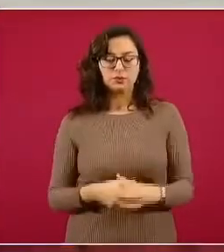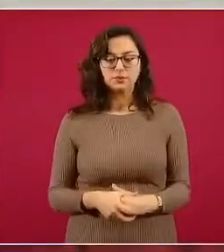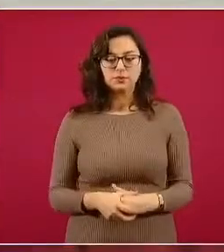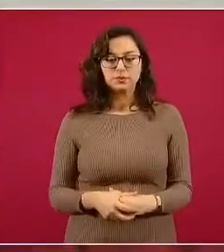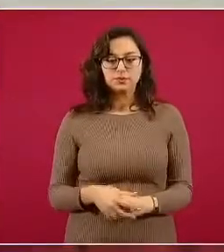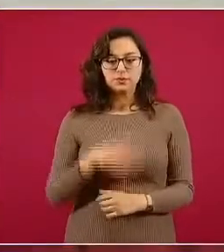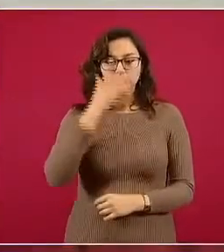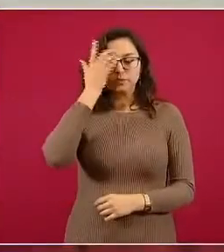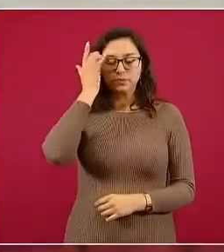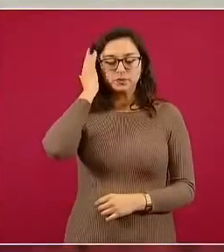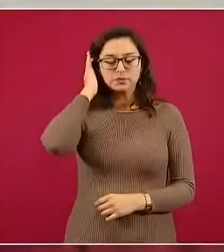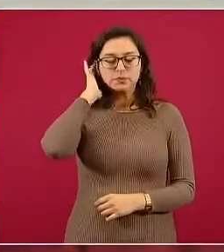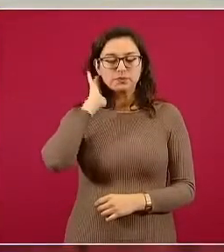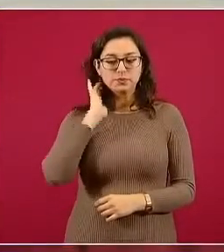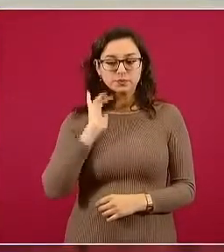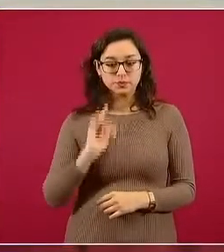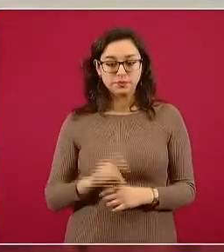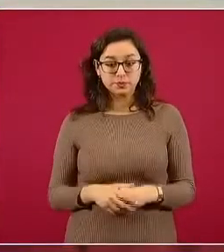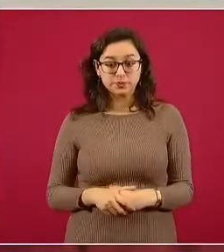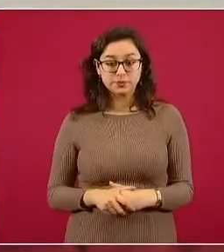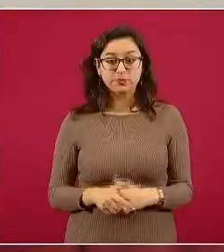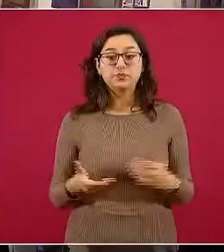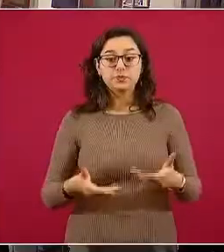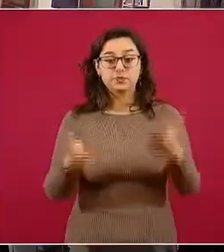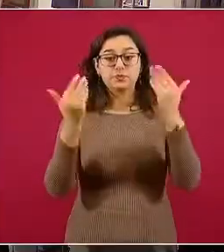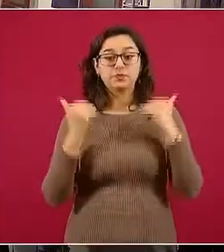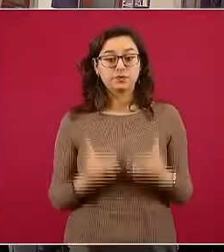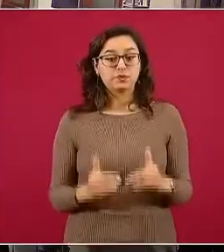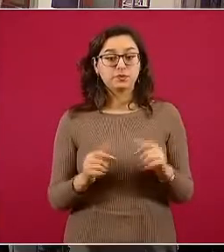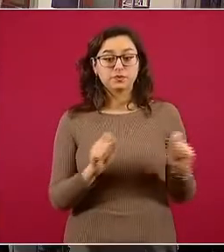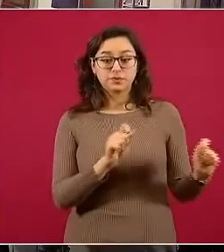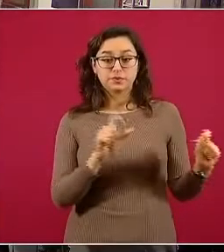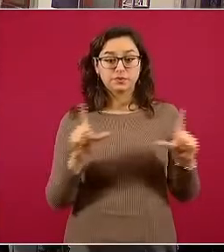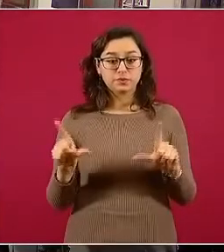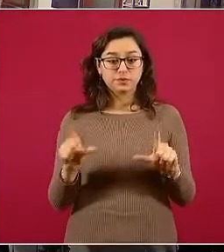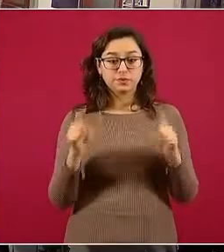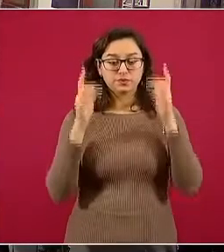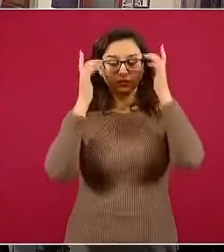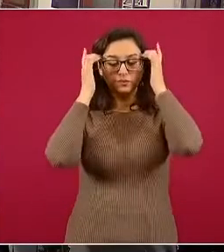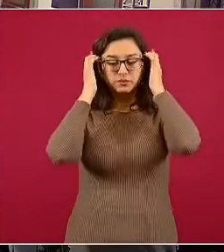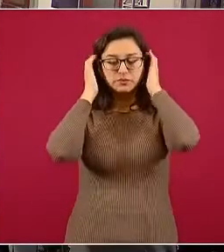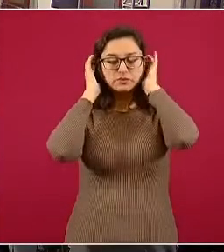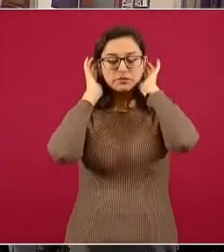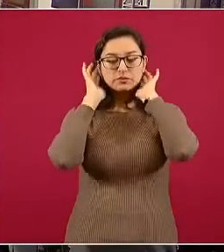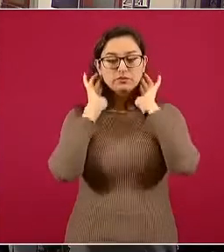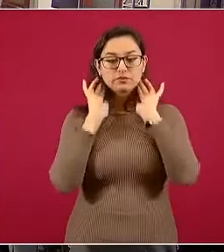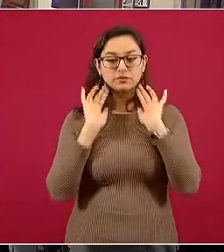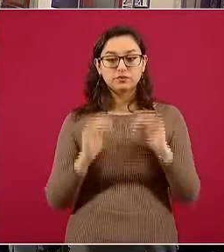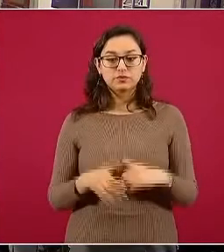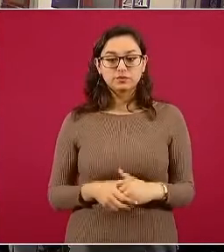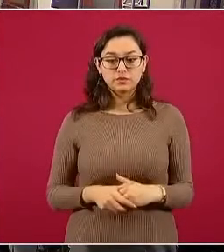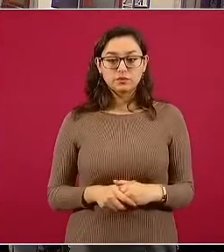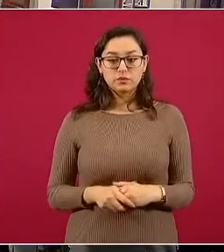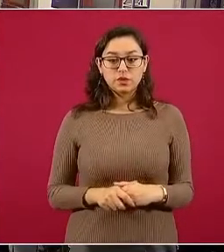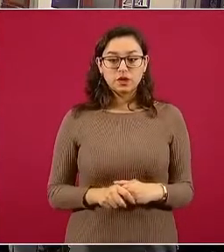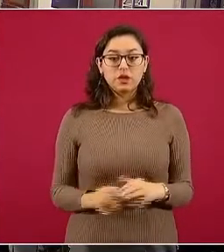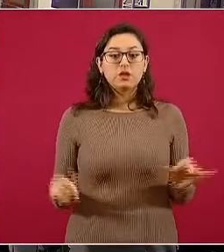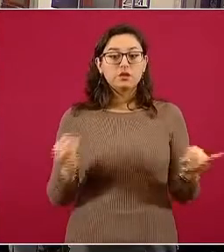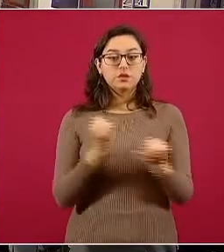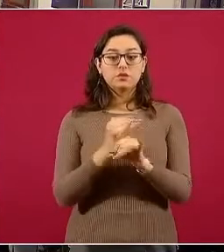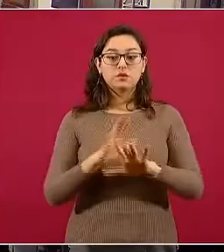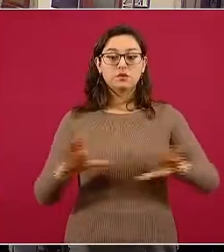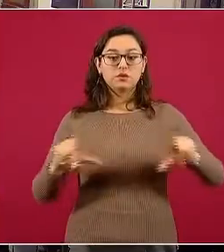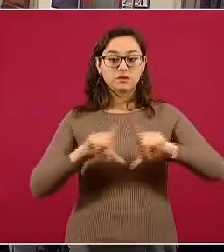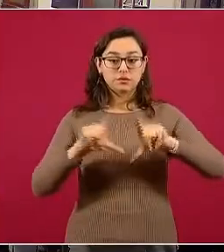médica. Bien, vamos entonces ahora sí en la siguiente diapositiva a actualizar las cifras a nivel